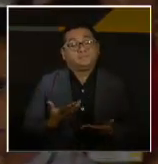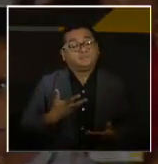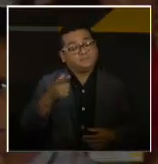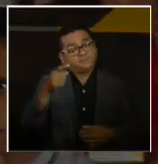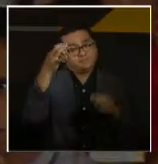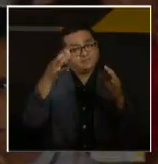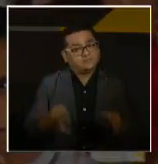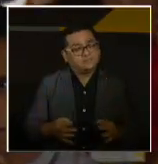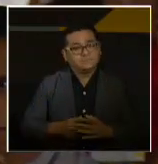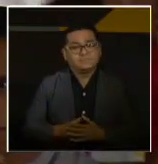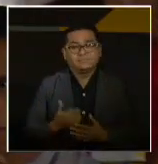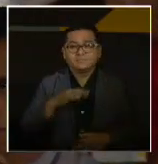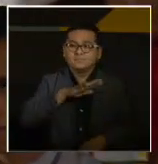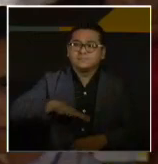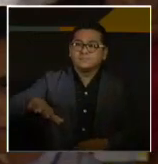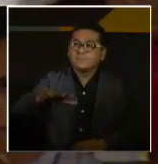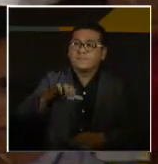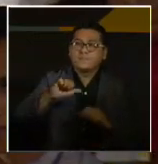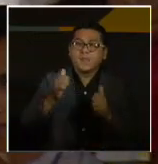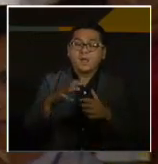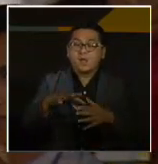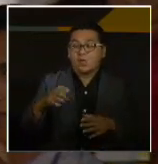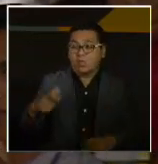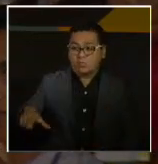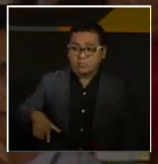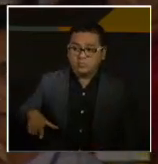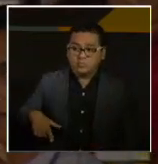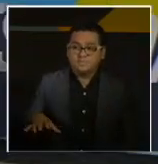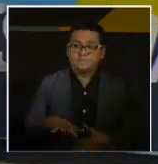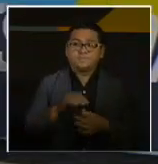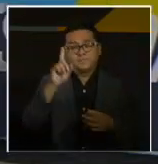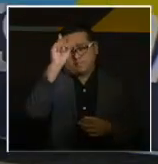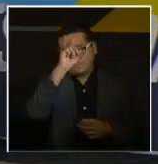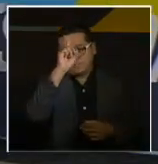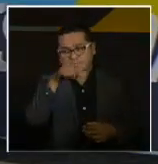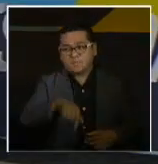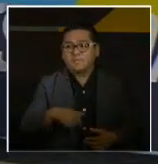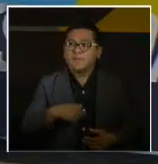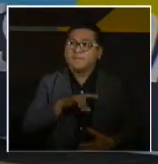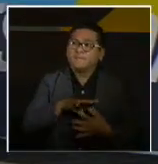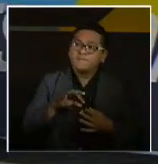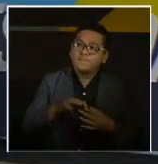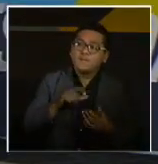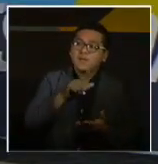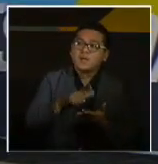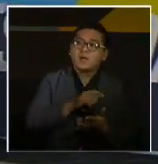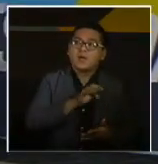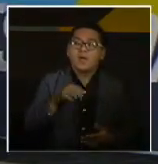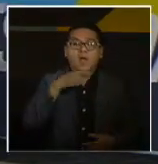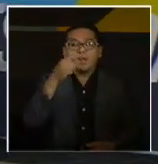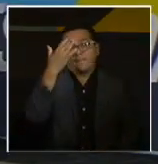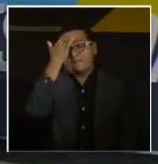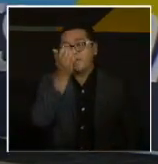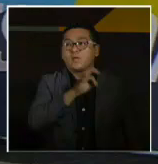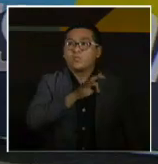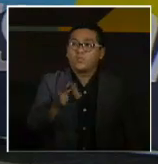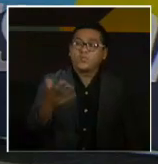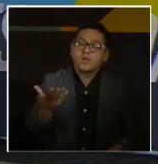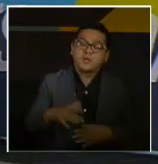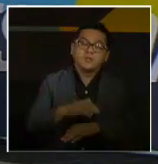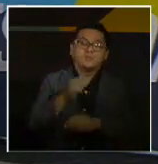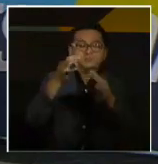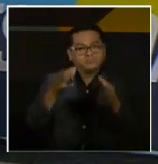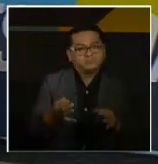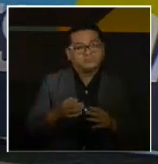Tenemos que garantizar que en todas las organizaciones del gobierno y la asesoría que demos, especialmente la legal, se hable maya para que podamos generar